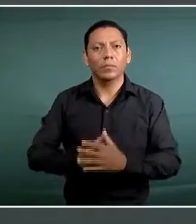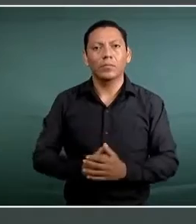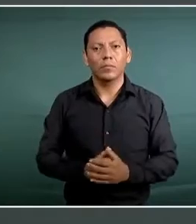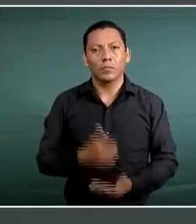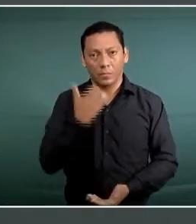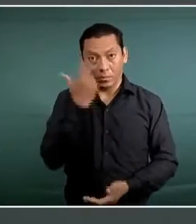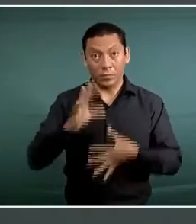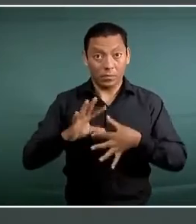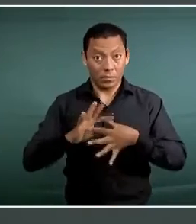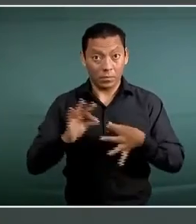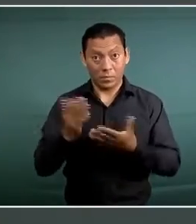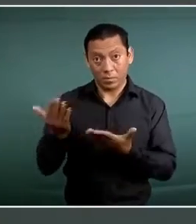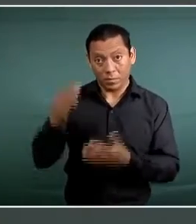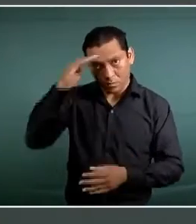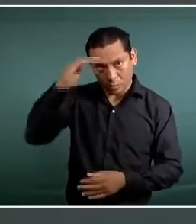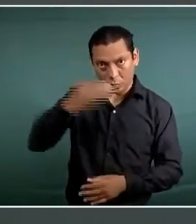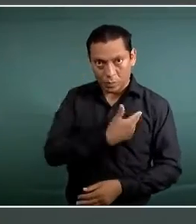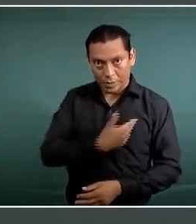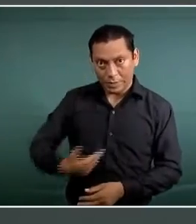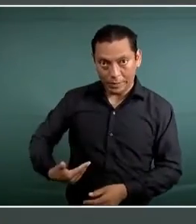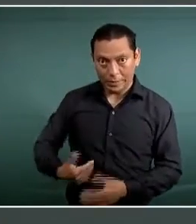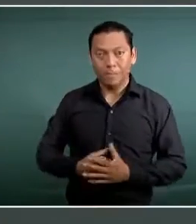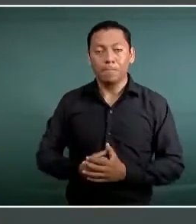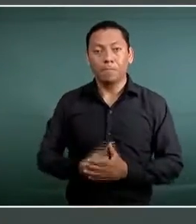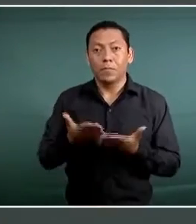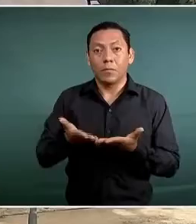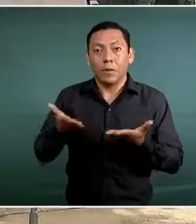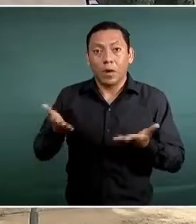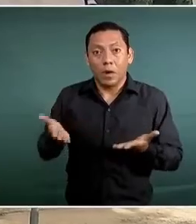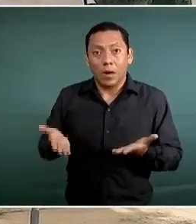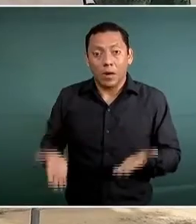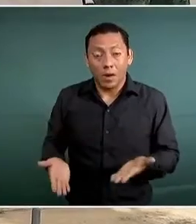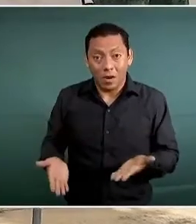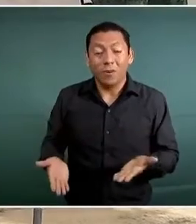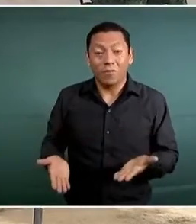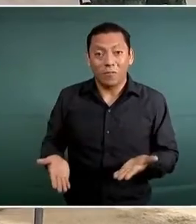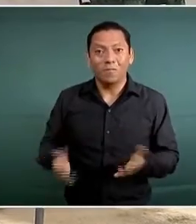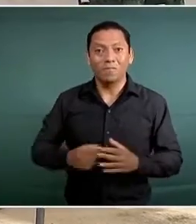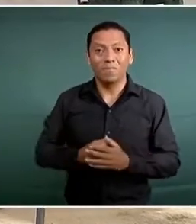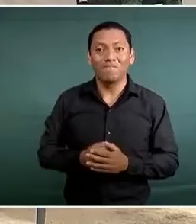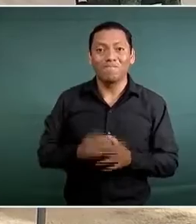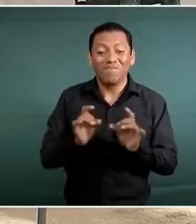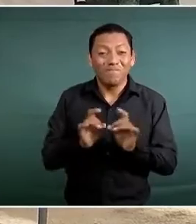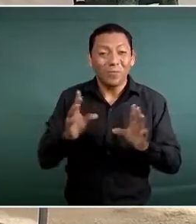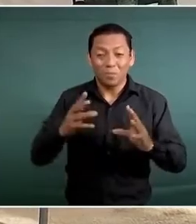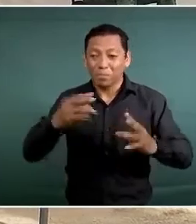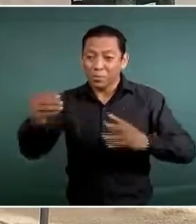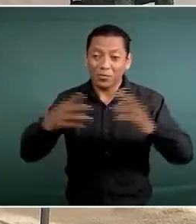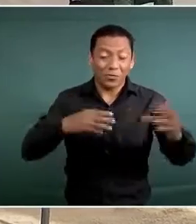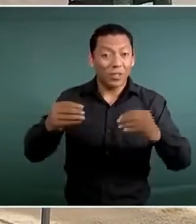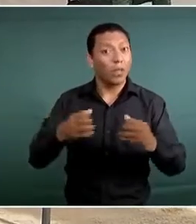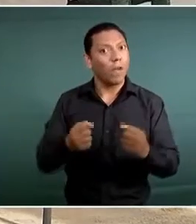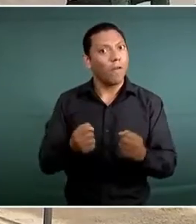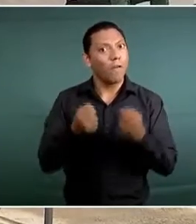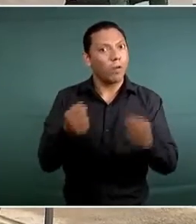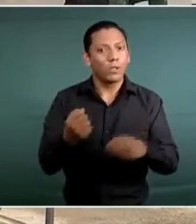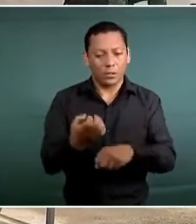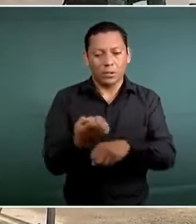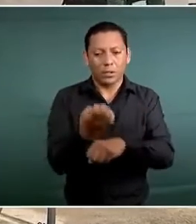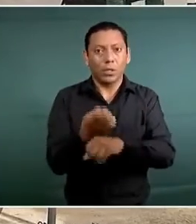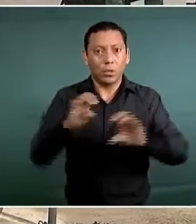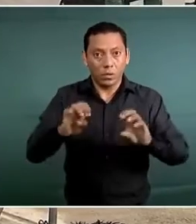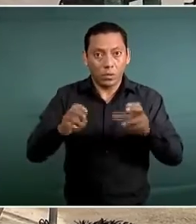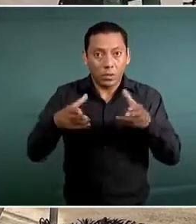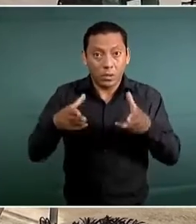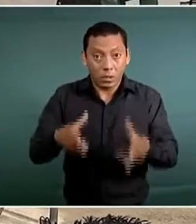comentarles, señor presidente, que ahora con esta pandemia tan fuerte, aquí en Chiapas,